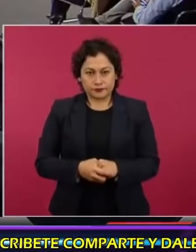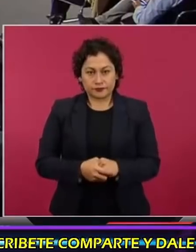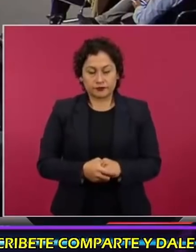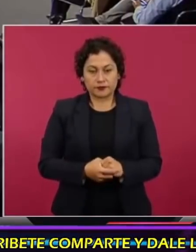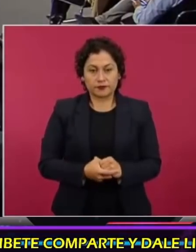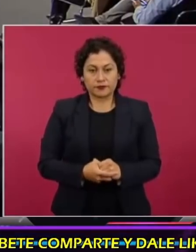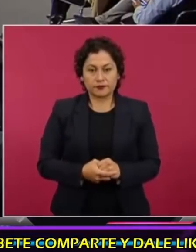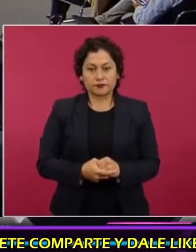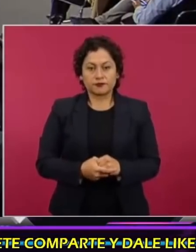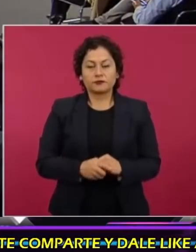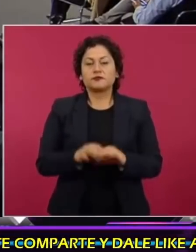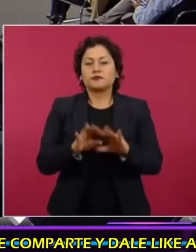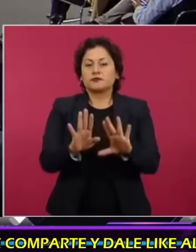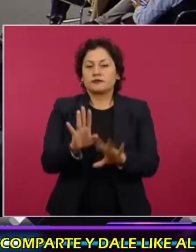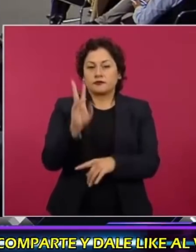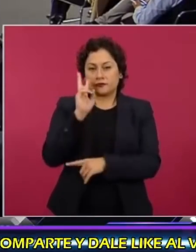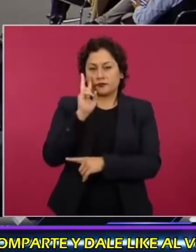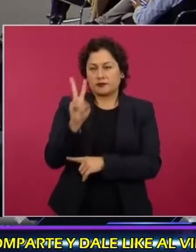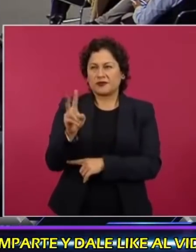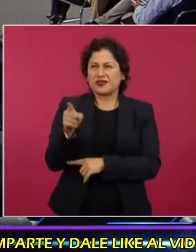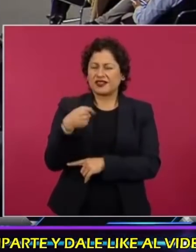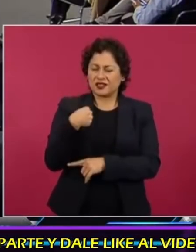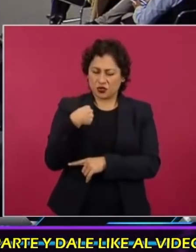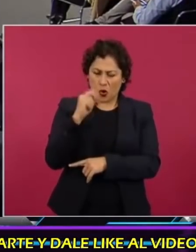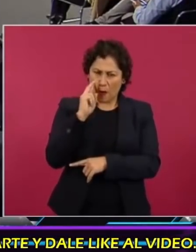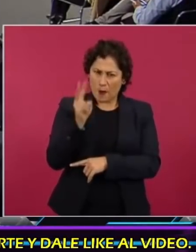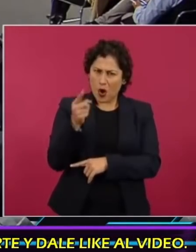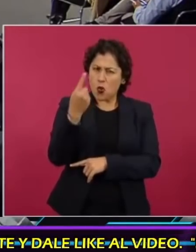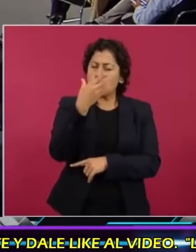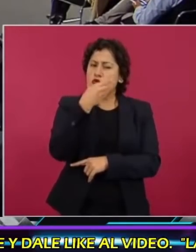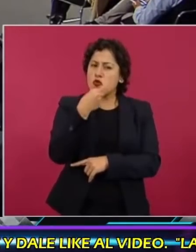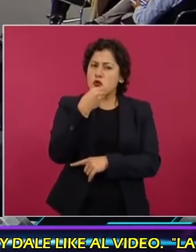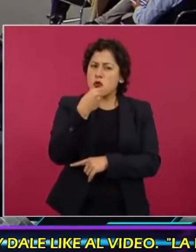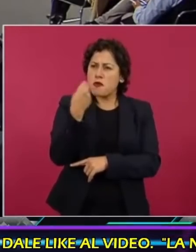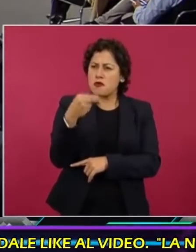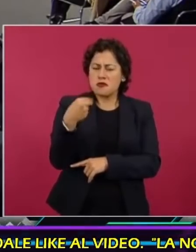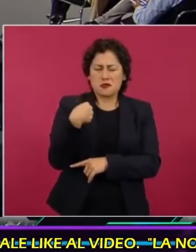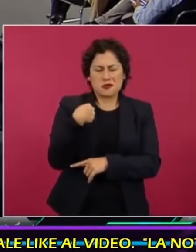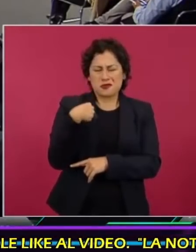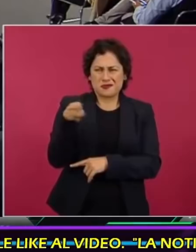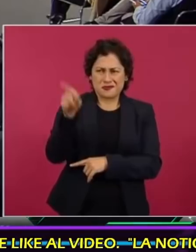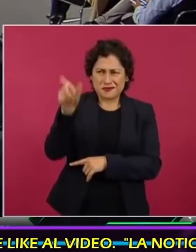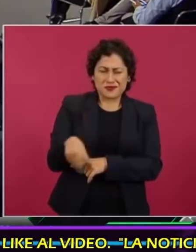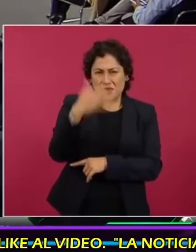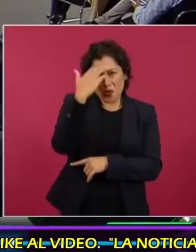Hay un señor que no conozco, pero que siempre está en las redes y polemiza mucho porque